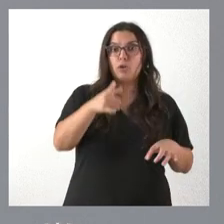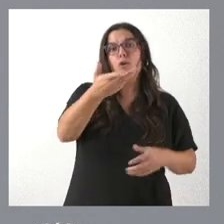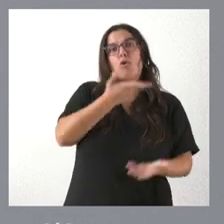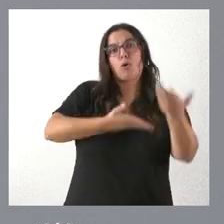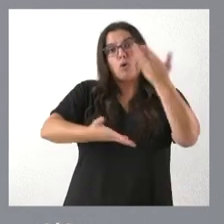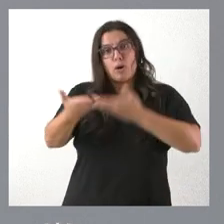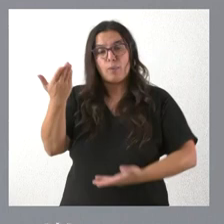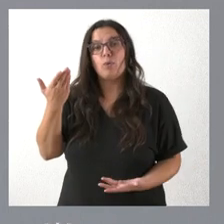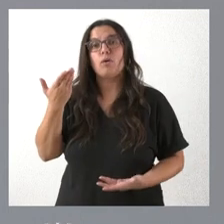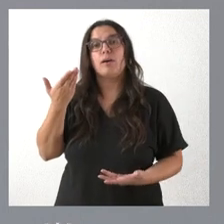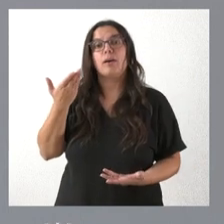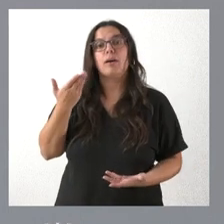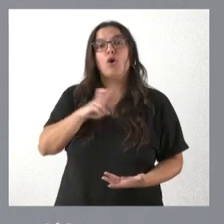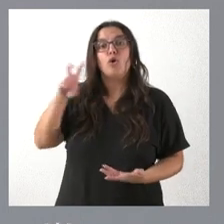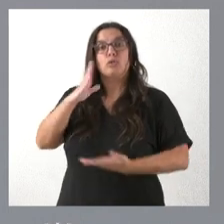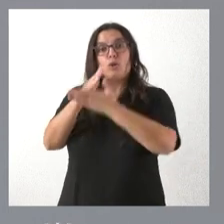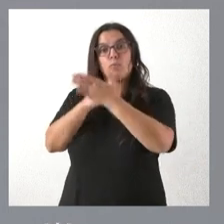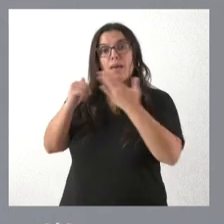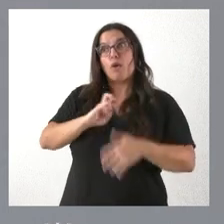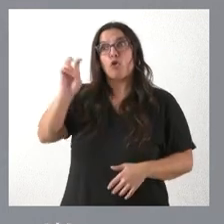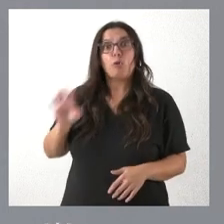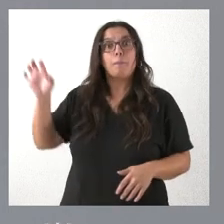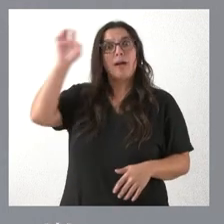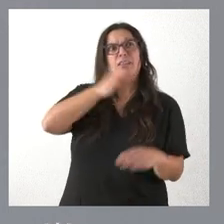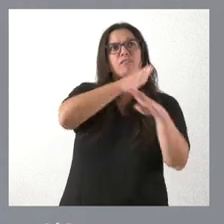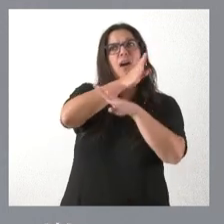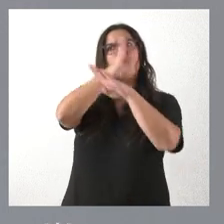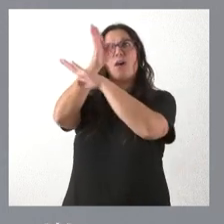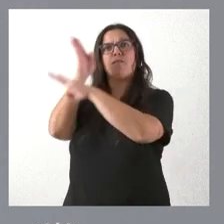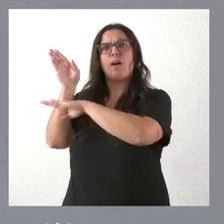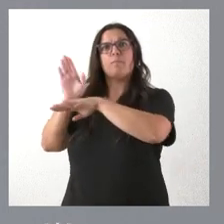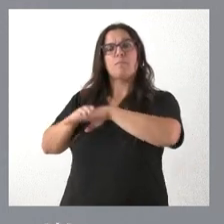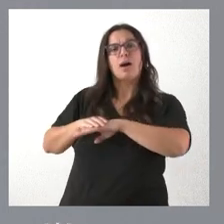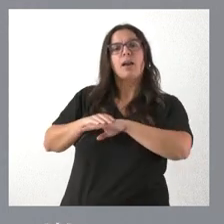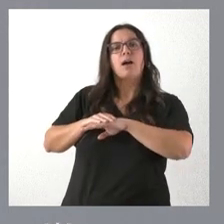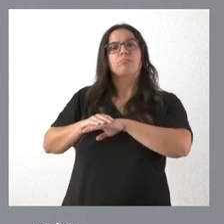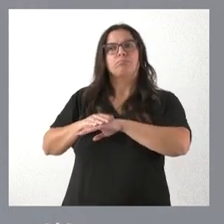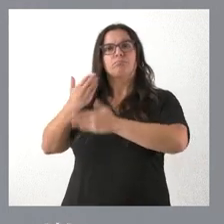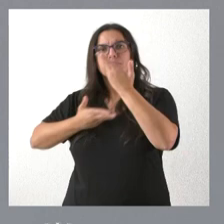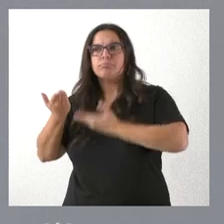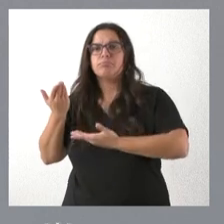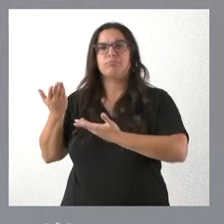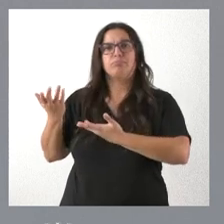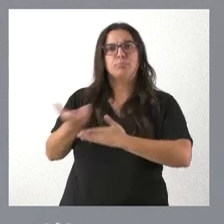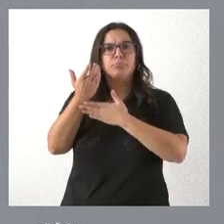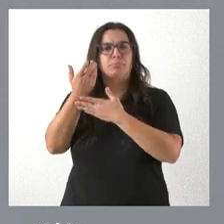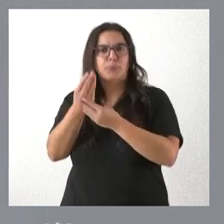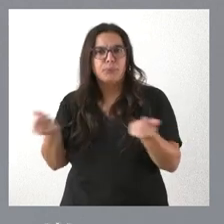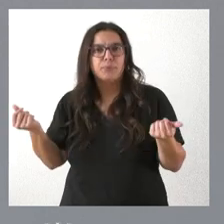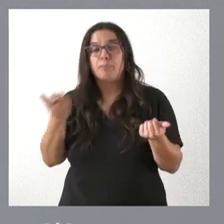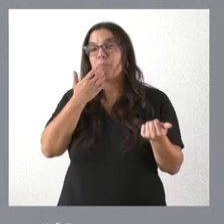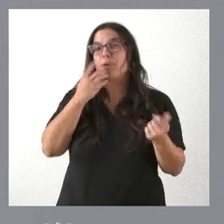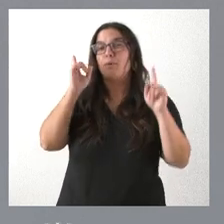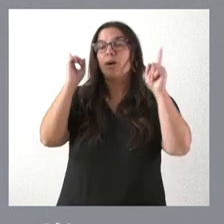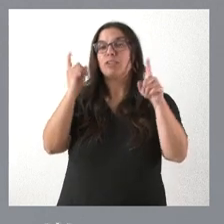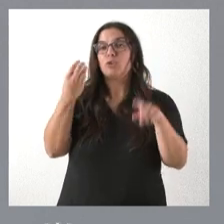con no solamente con otras comunidades autónomas sino con otros países en materia de colaboración para la institución de incendios Al menos que yo recuerde con el caso de chile